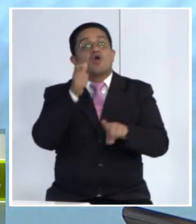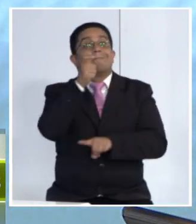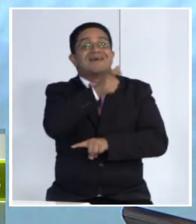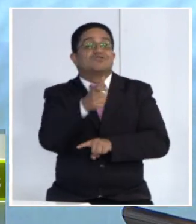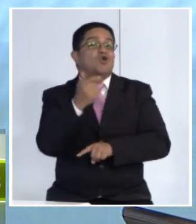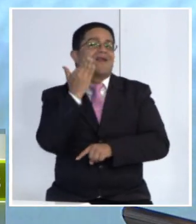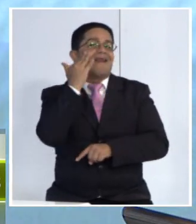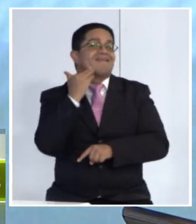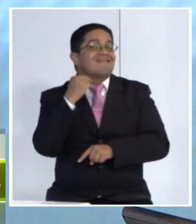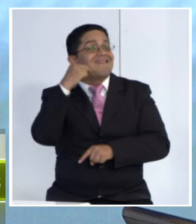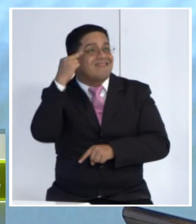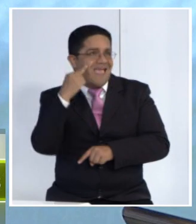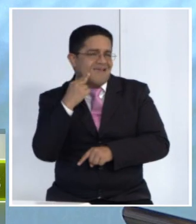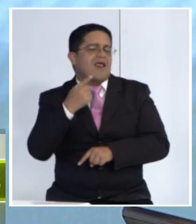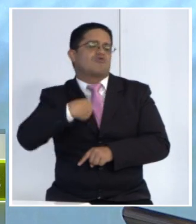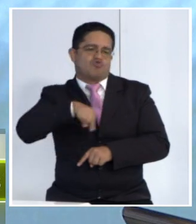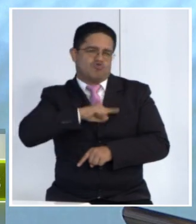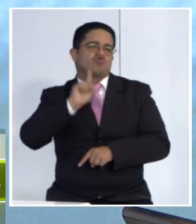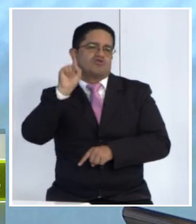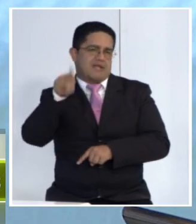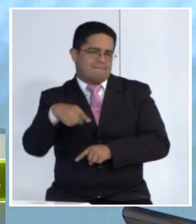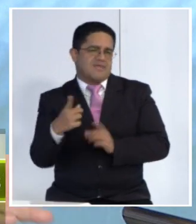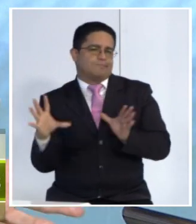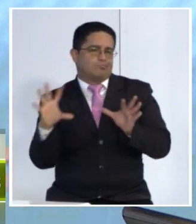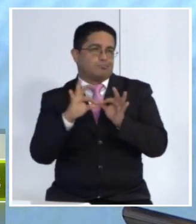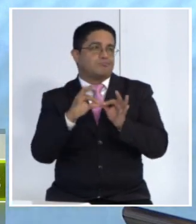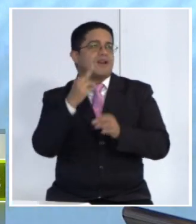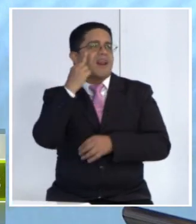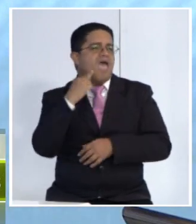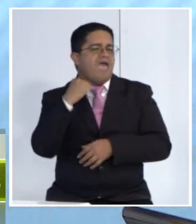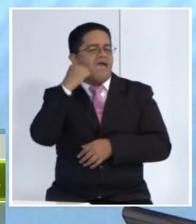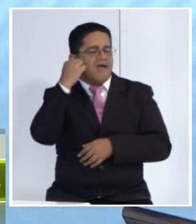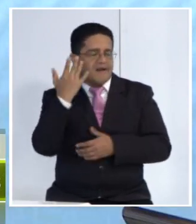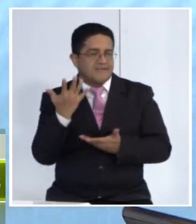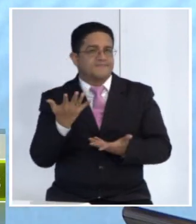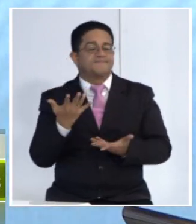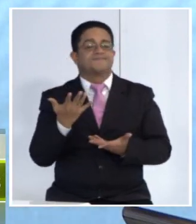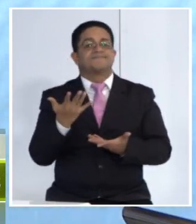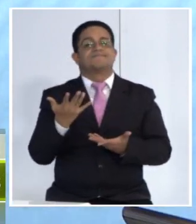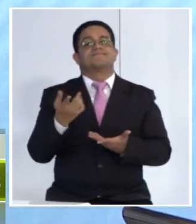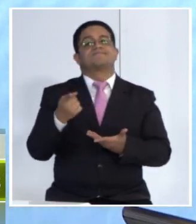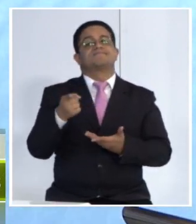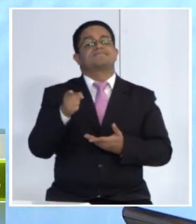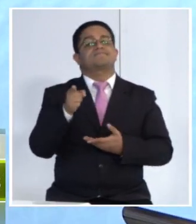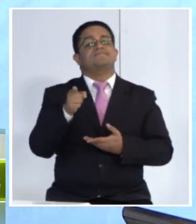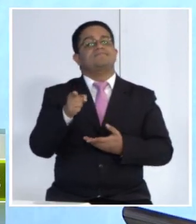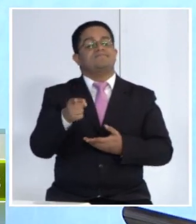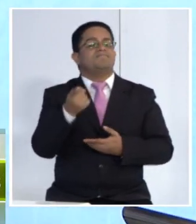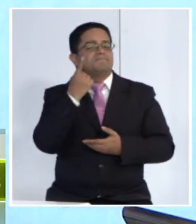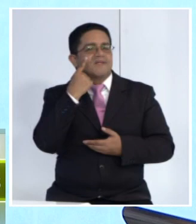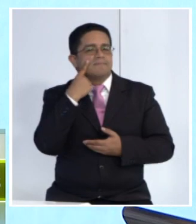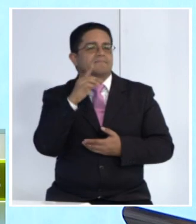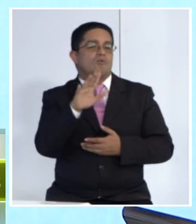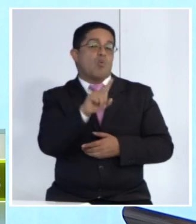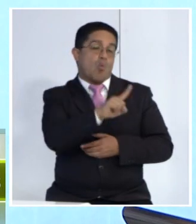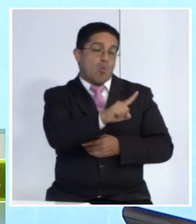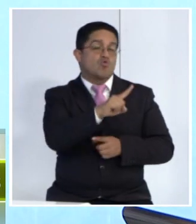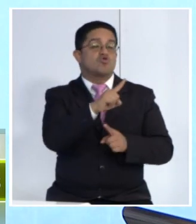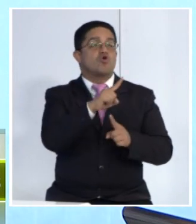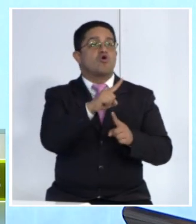nuestra raza, Claro. tiene aproximadamente, son las que menos causística tienen y es aproximadamente entre